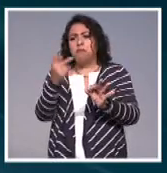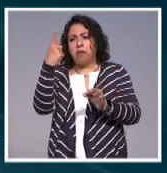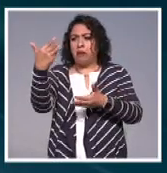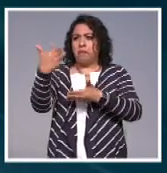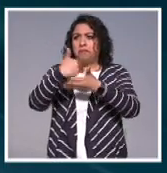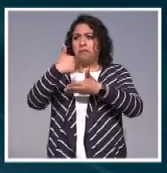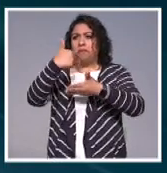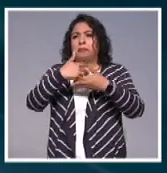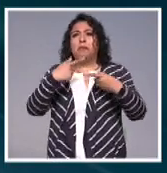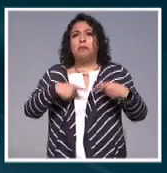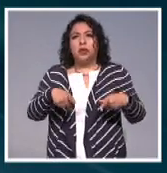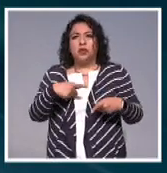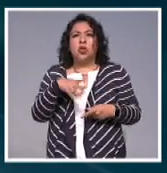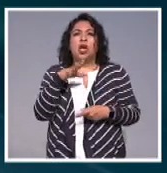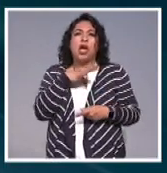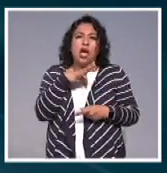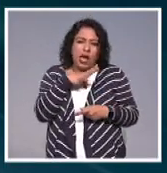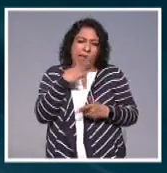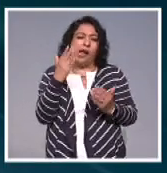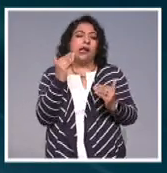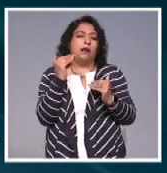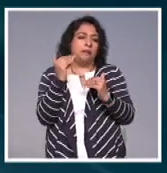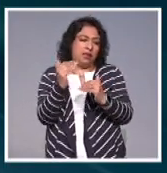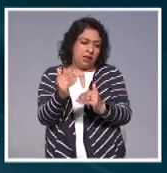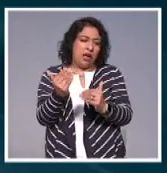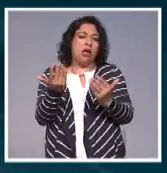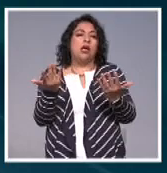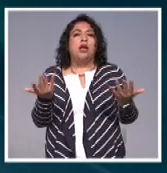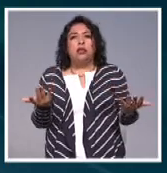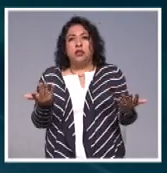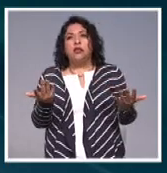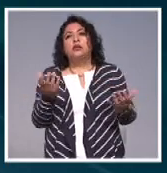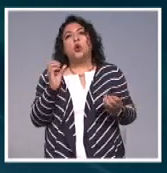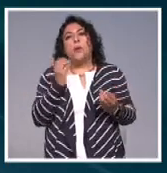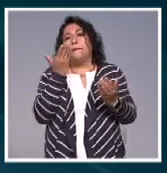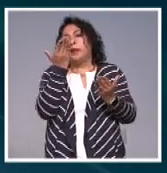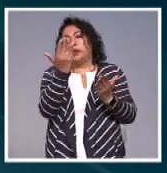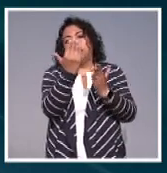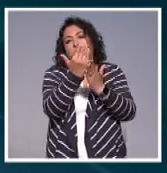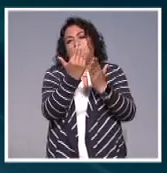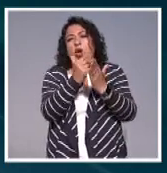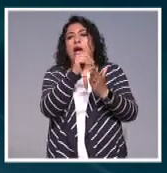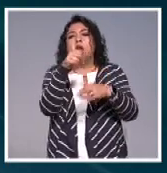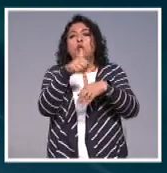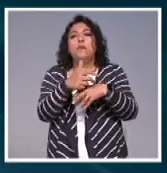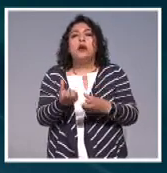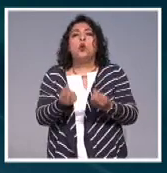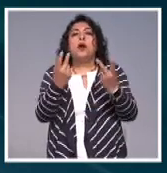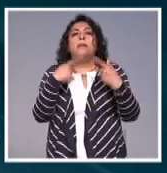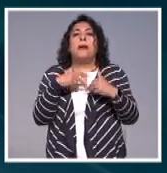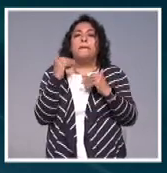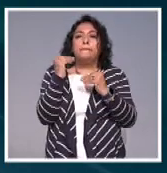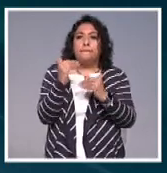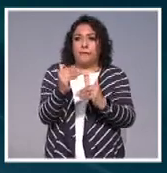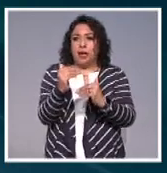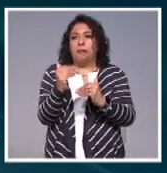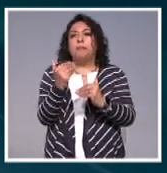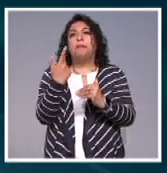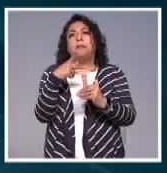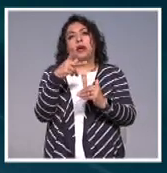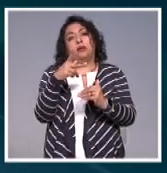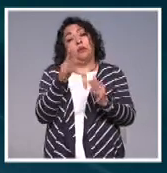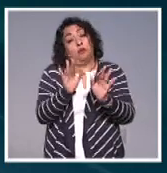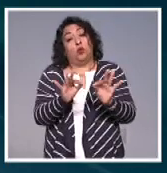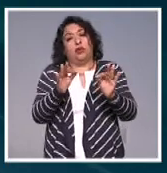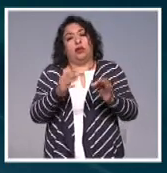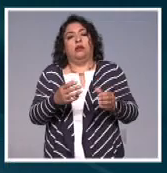recibir al público. Tendrán cierto algunas limitantes o algunas peticiones en cuanto a número, pero creo que, bueno, la